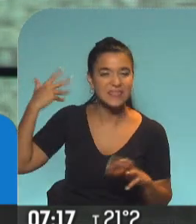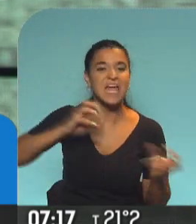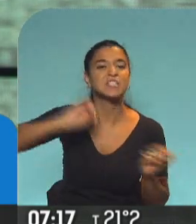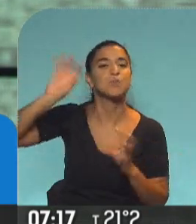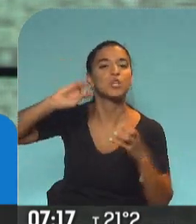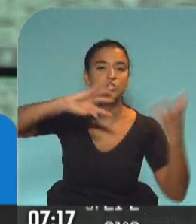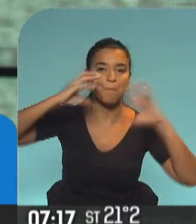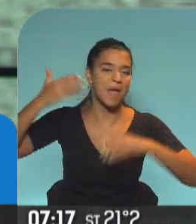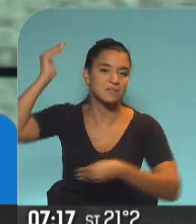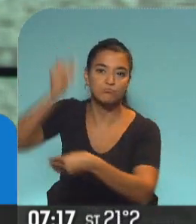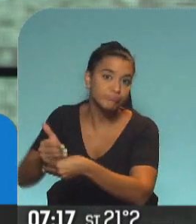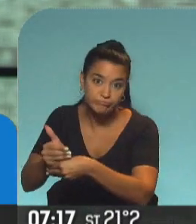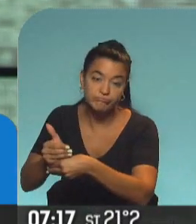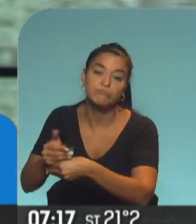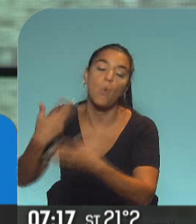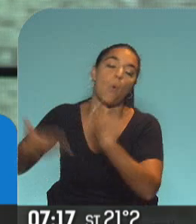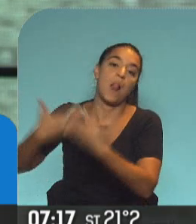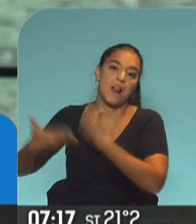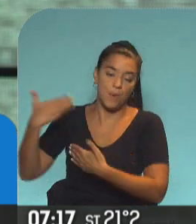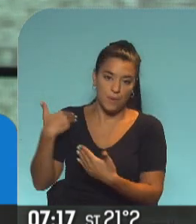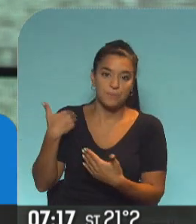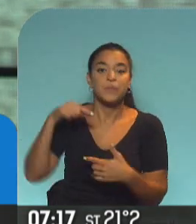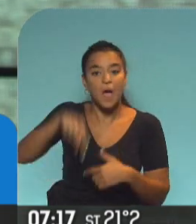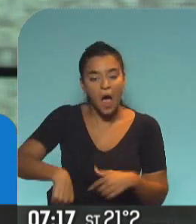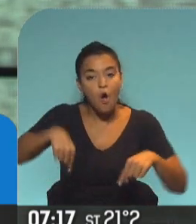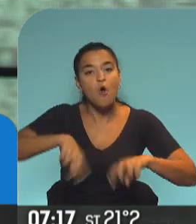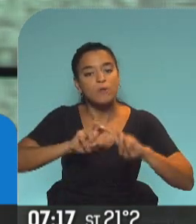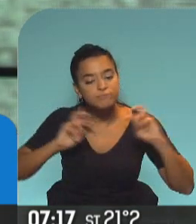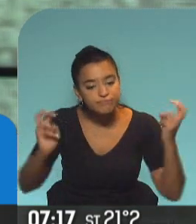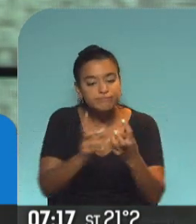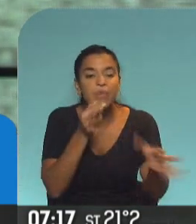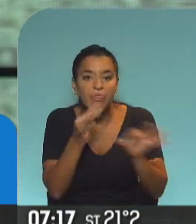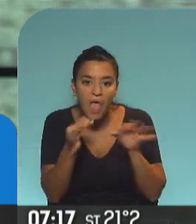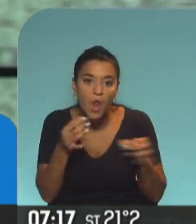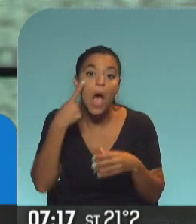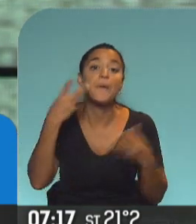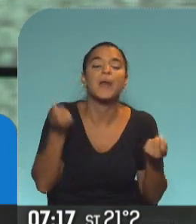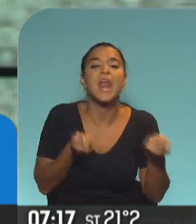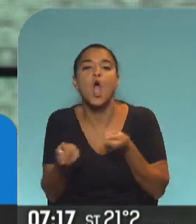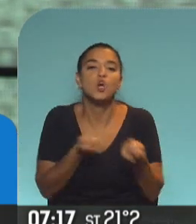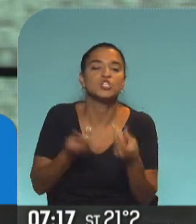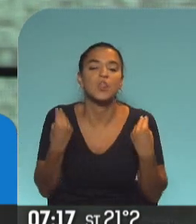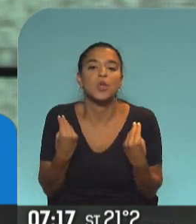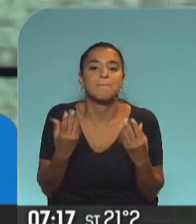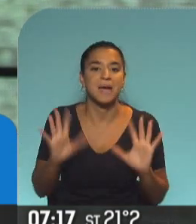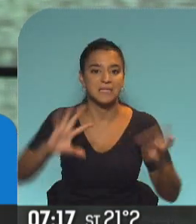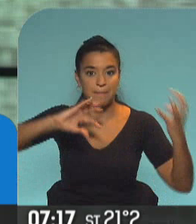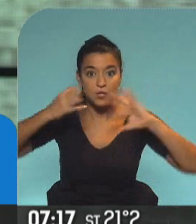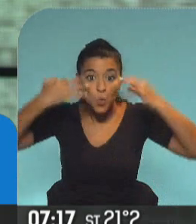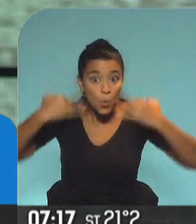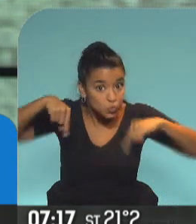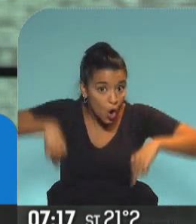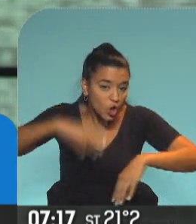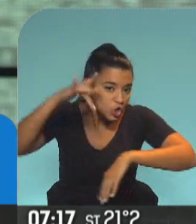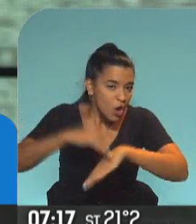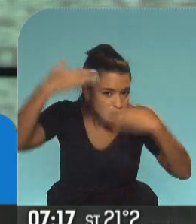exportación de maíz? Luego volvieron atrás y establecieron una mesa para ir negociando a ver qué pasa con el maíz. Justo hoy había una